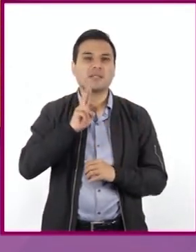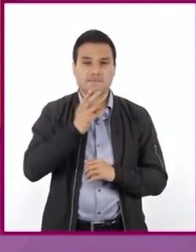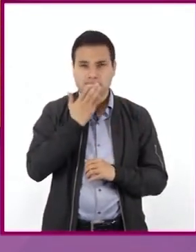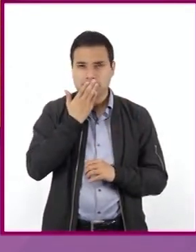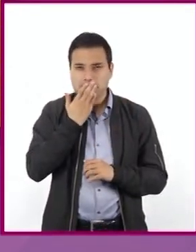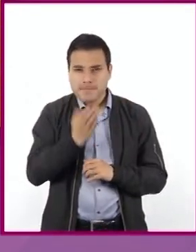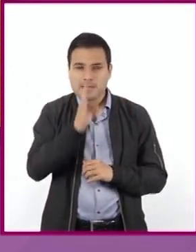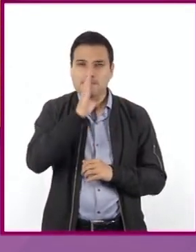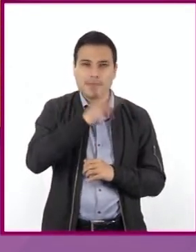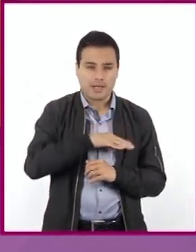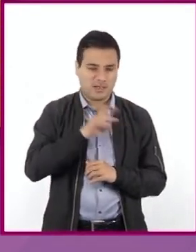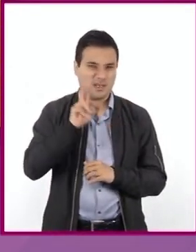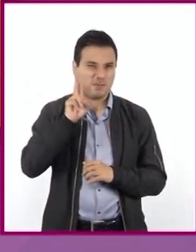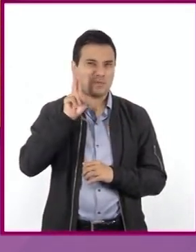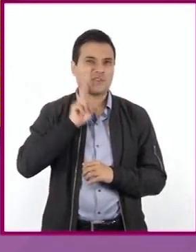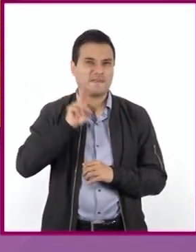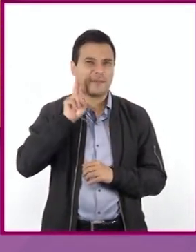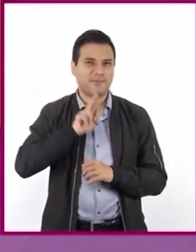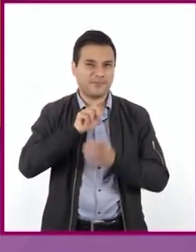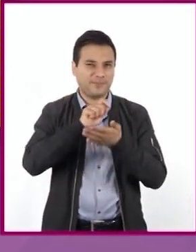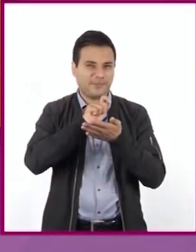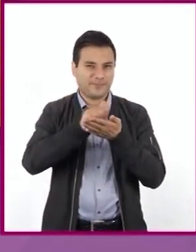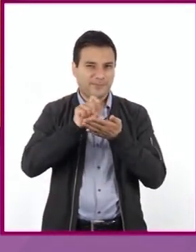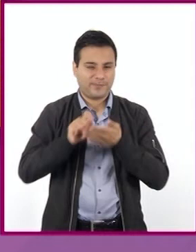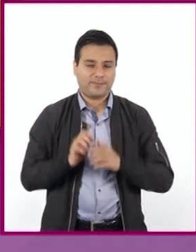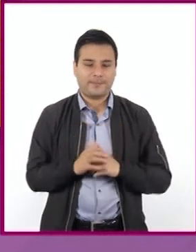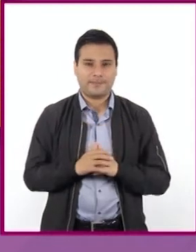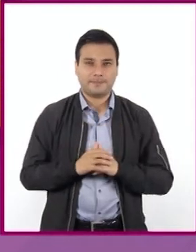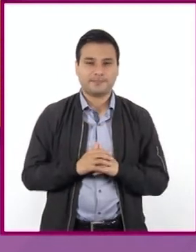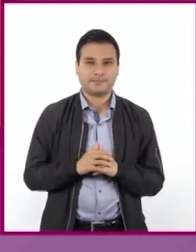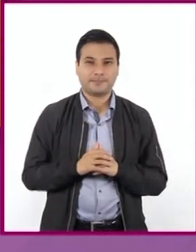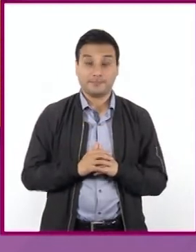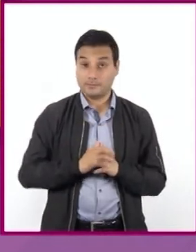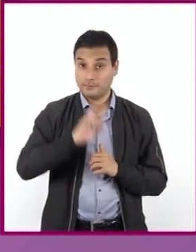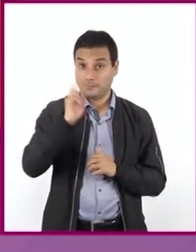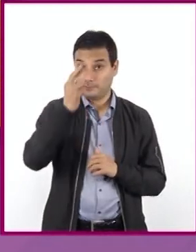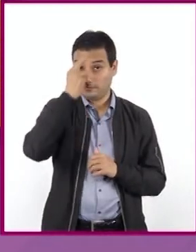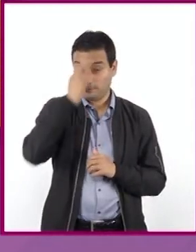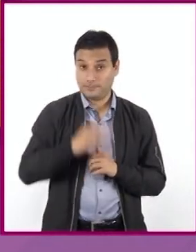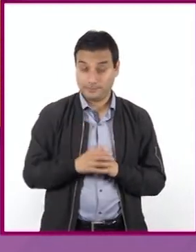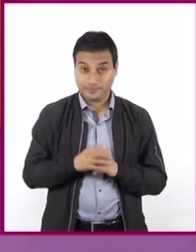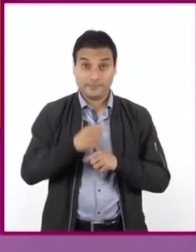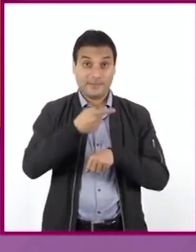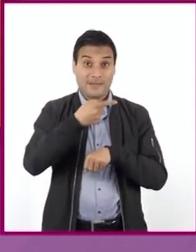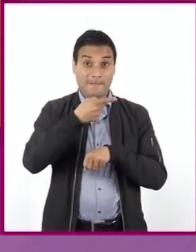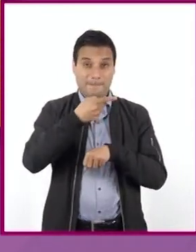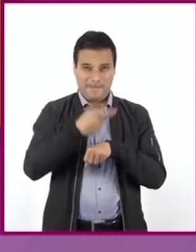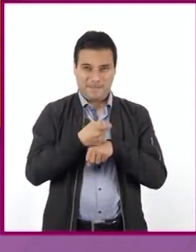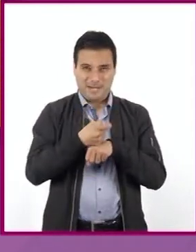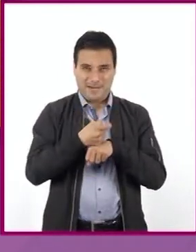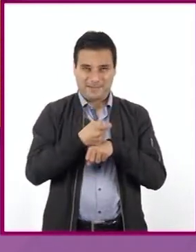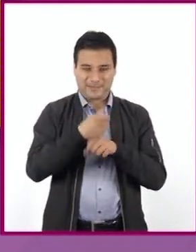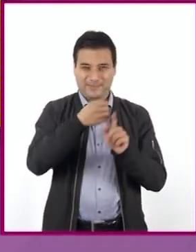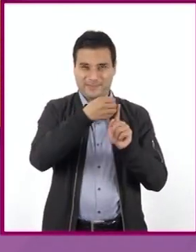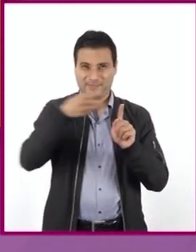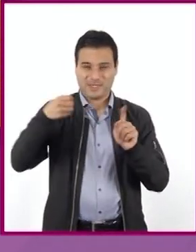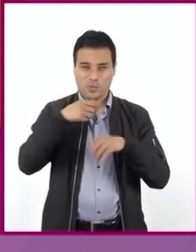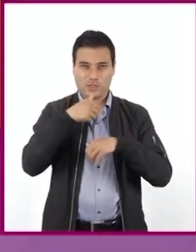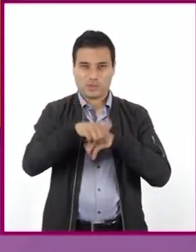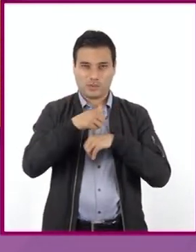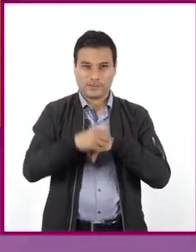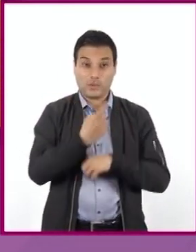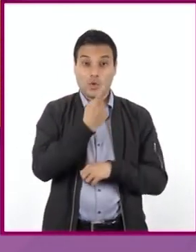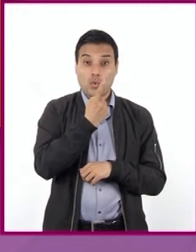nuestro sistema de ecuaciones con dos incógnitas, tomando en cuenta la primera ecuación, 1x más